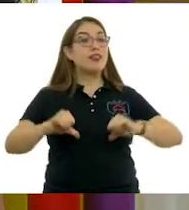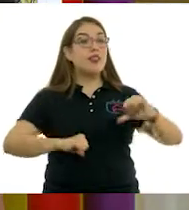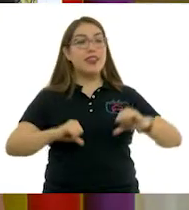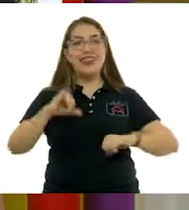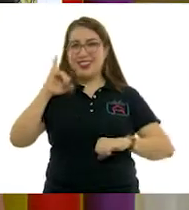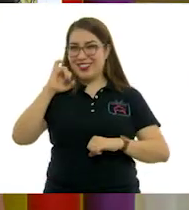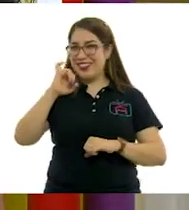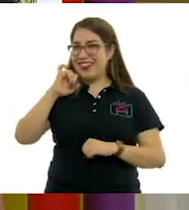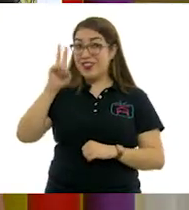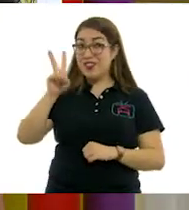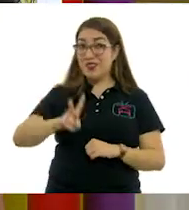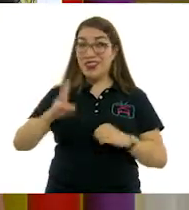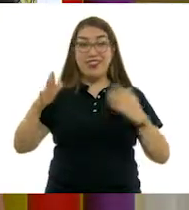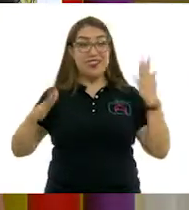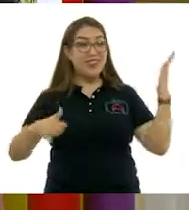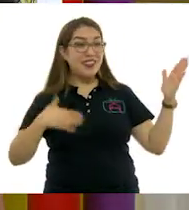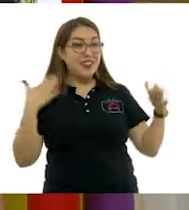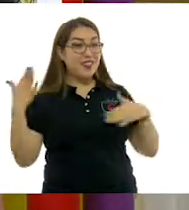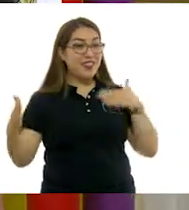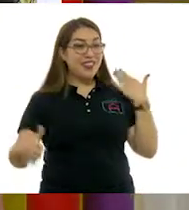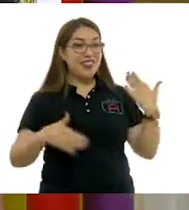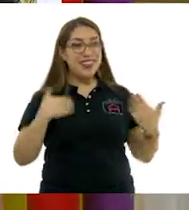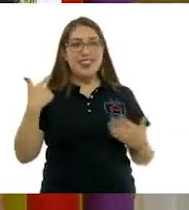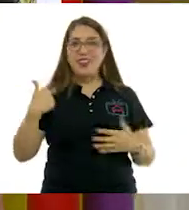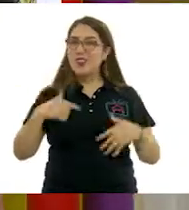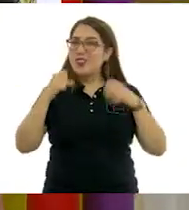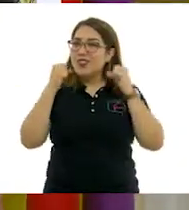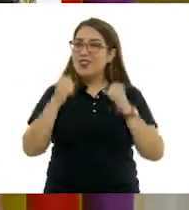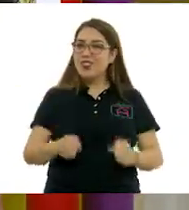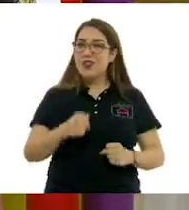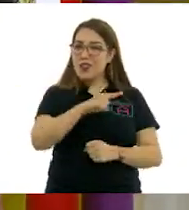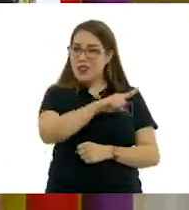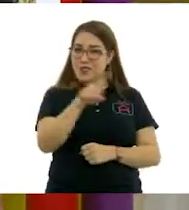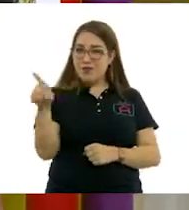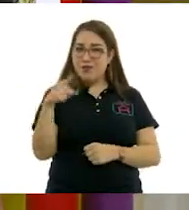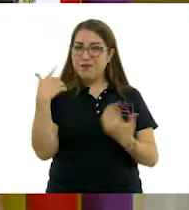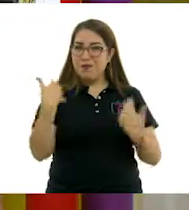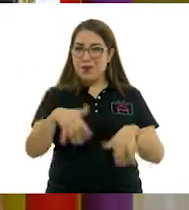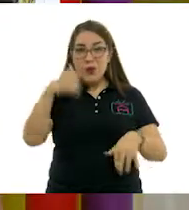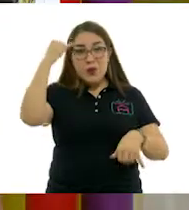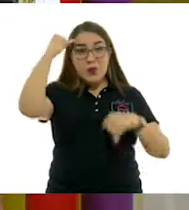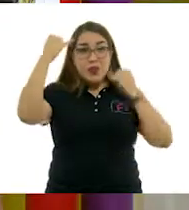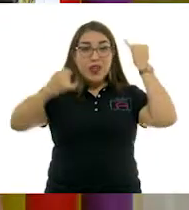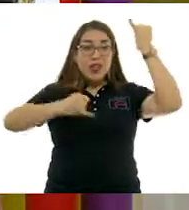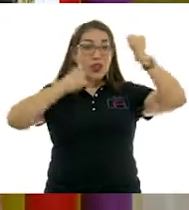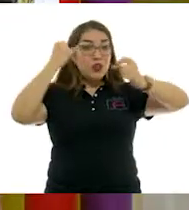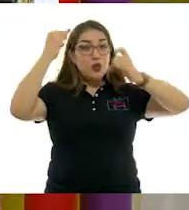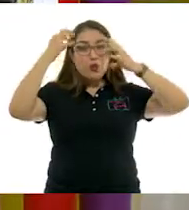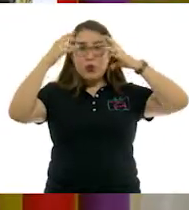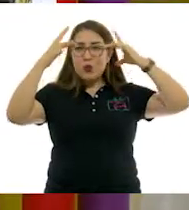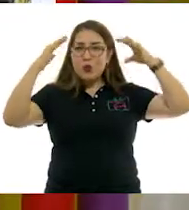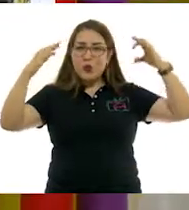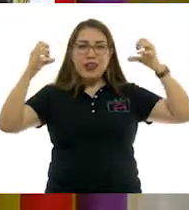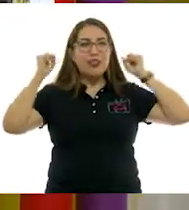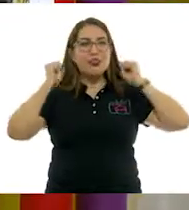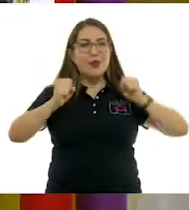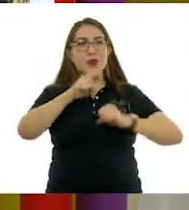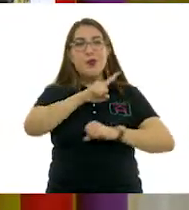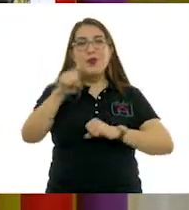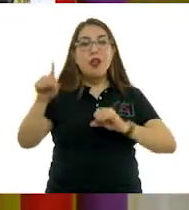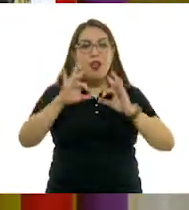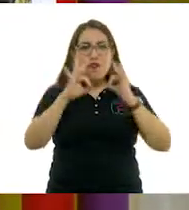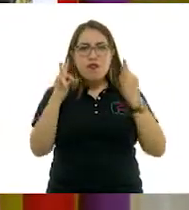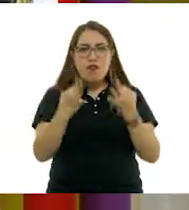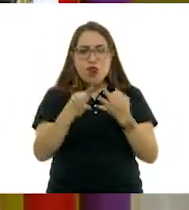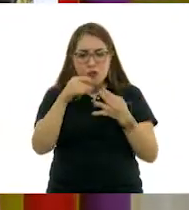una actividad muy divertida porque yo sé que las niñas y los niños en casa tienen mucha imaginación y creatividad. Seguro tienen formas súper